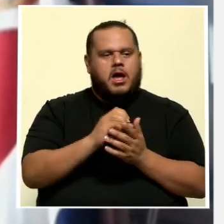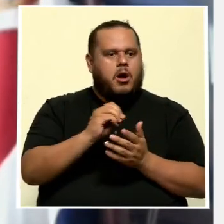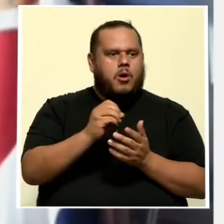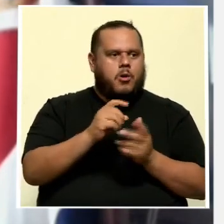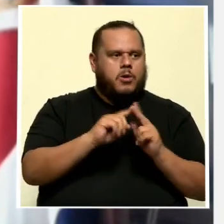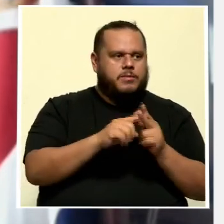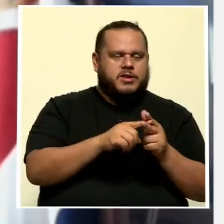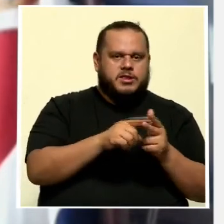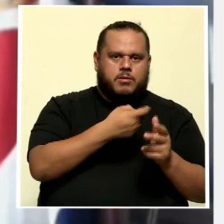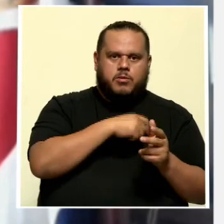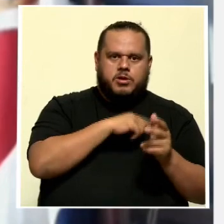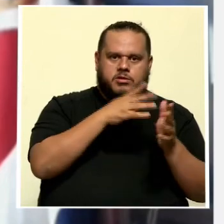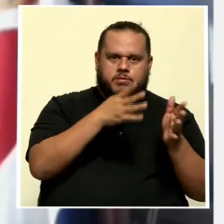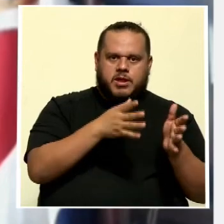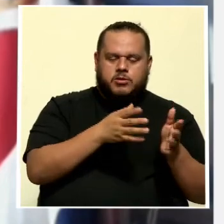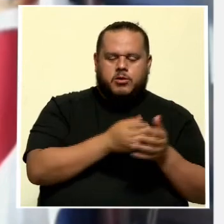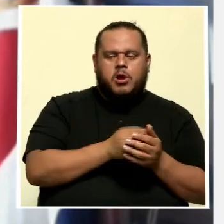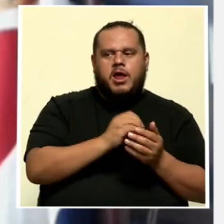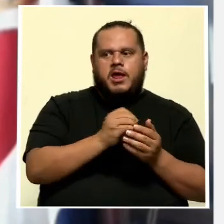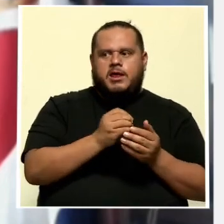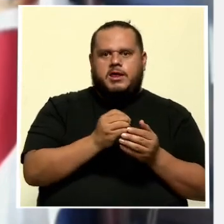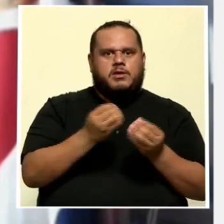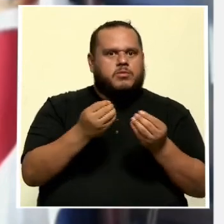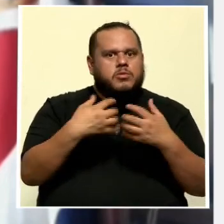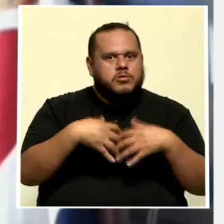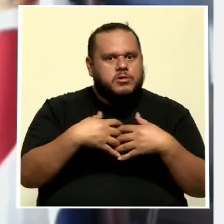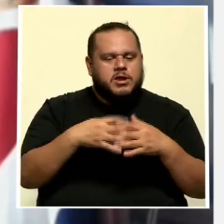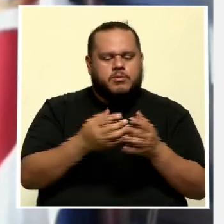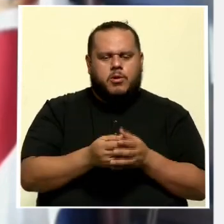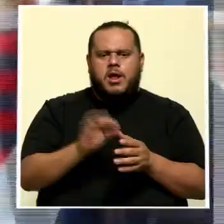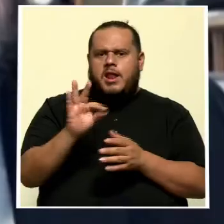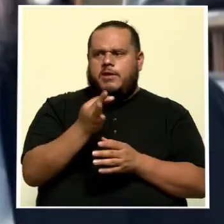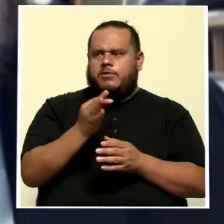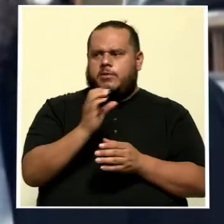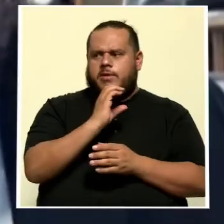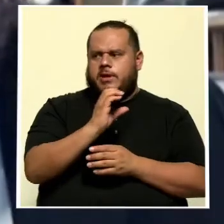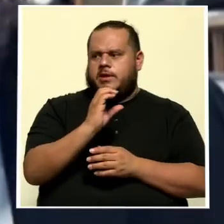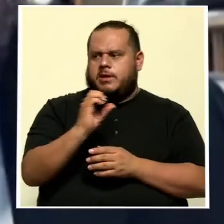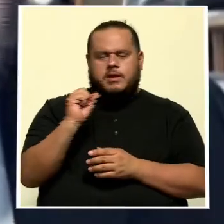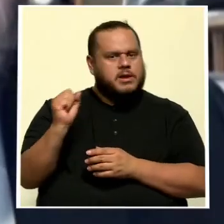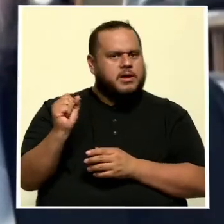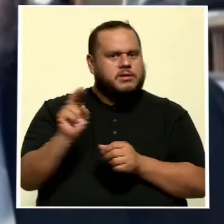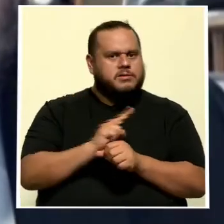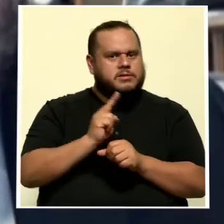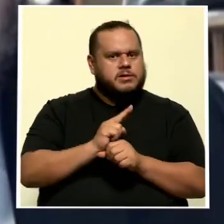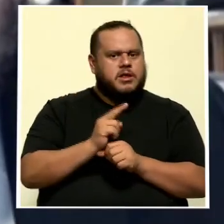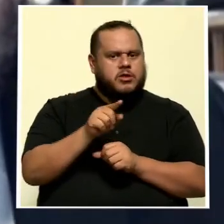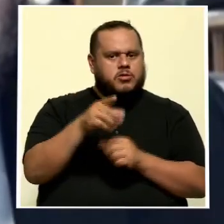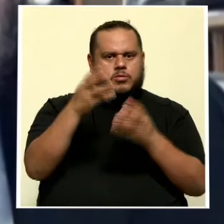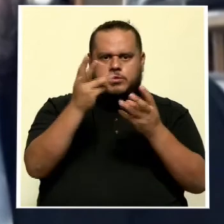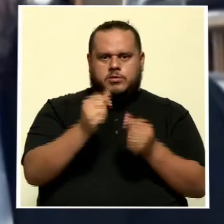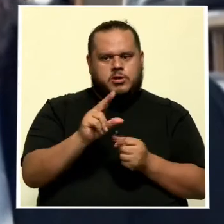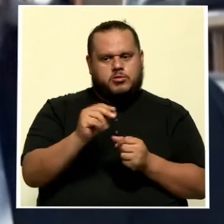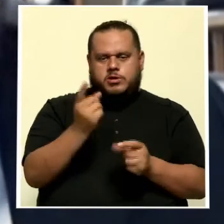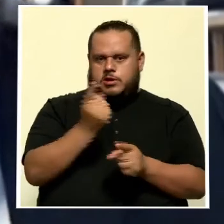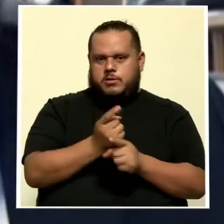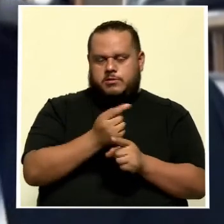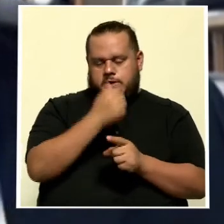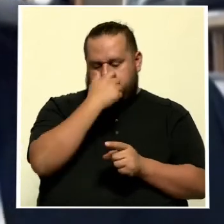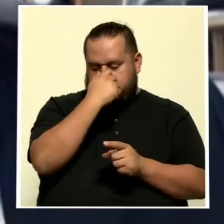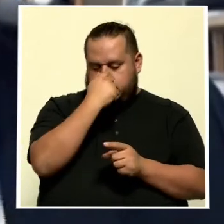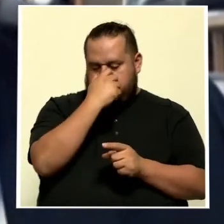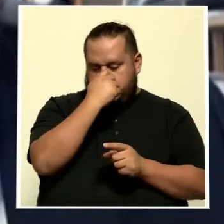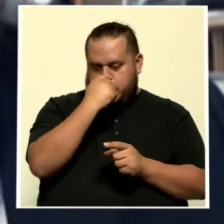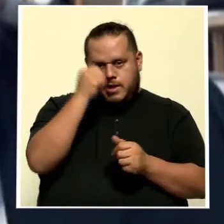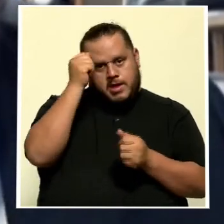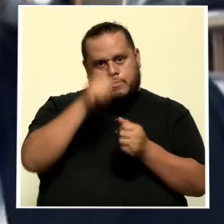español y la sobredosis de equipo. O sea, el modo en que la Caja ha estado utilizando su presupuesto no es el idóneo. Recuerde que había